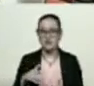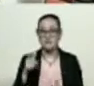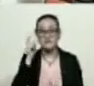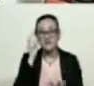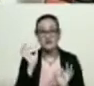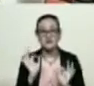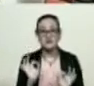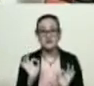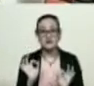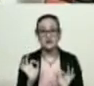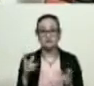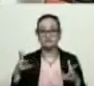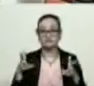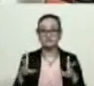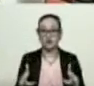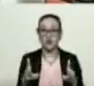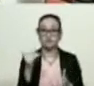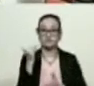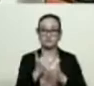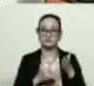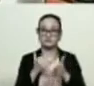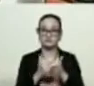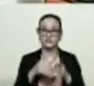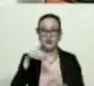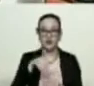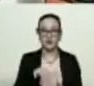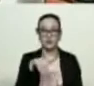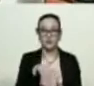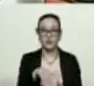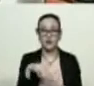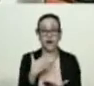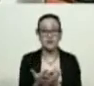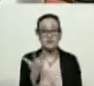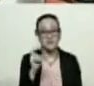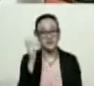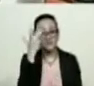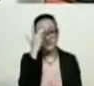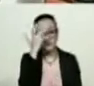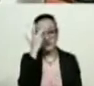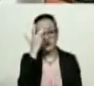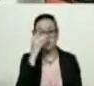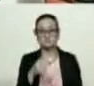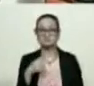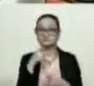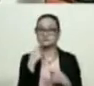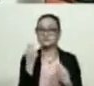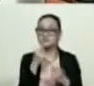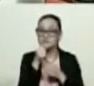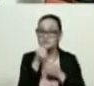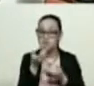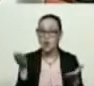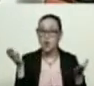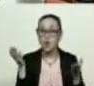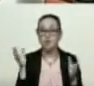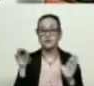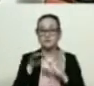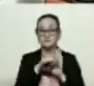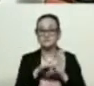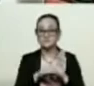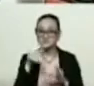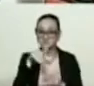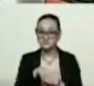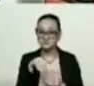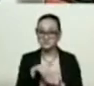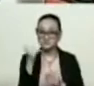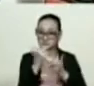para el corte del registro electoral la publicación de este registro electoral preliminar se